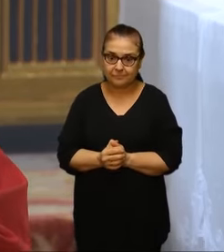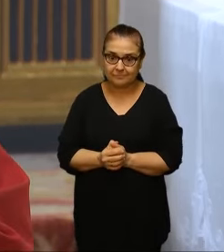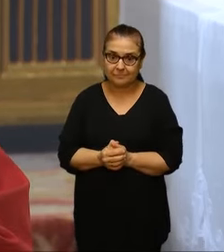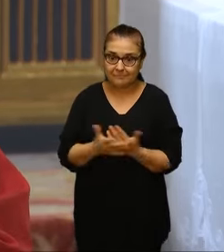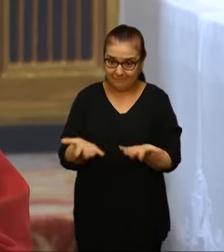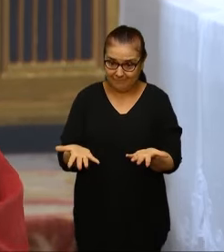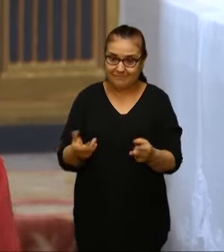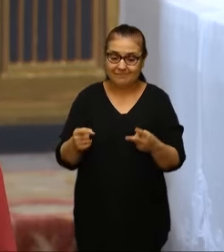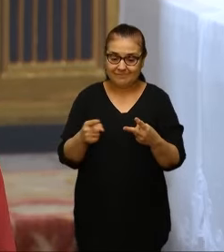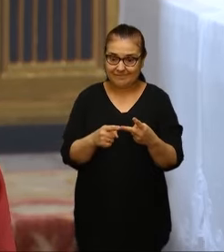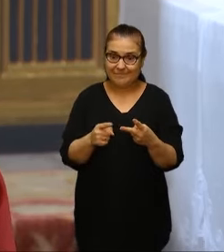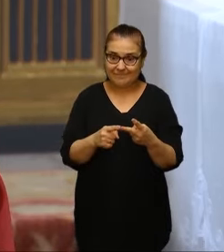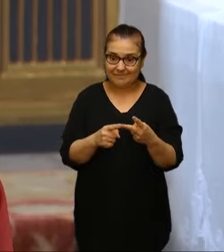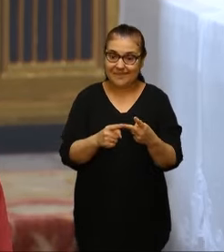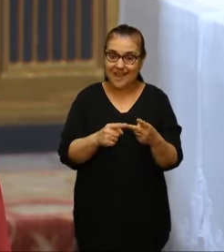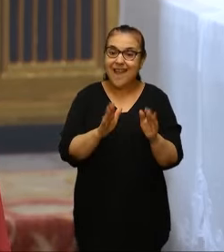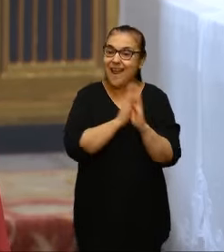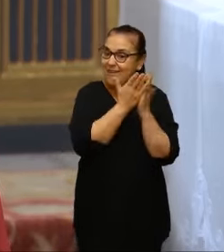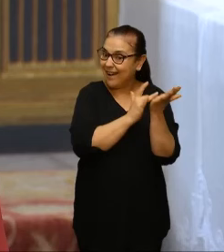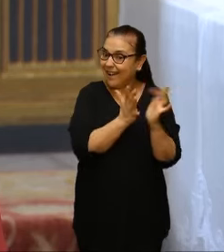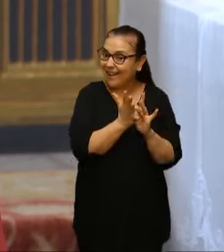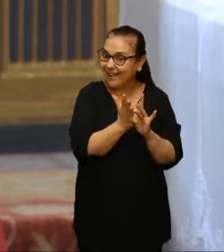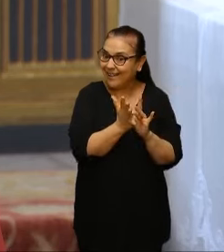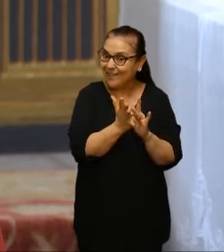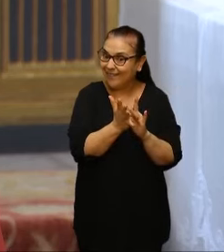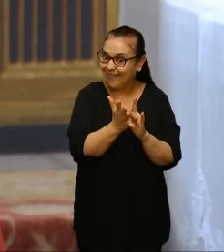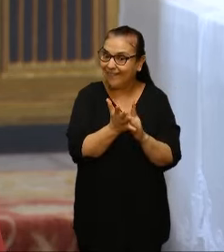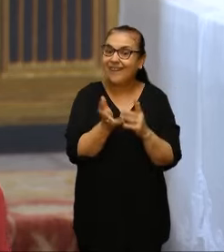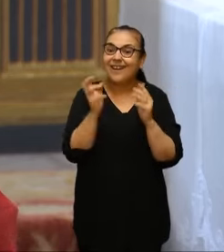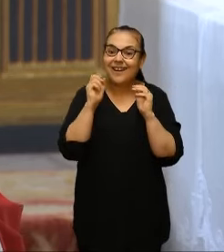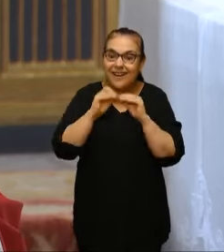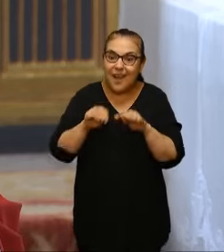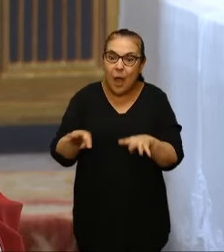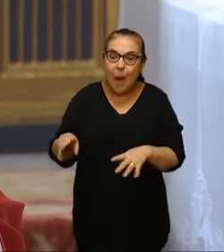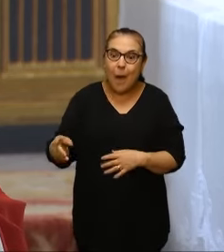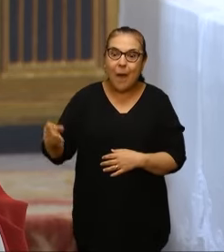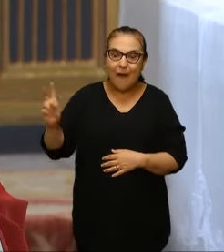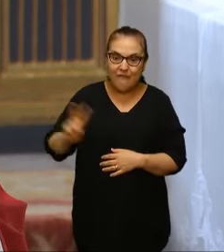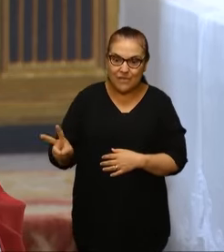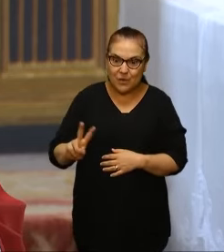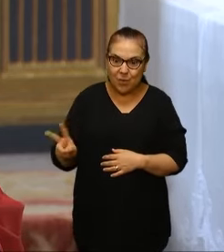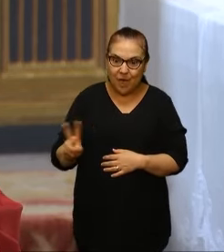Y en segundo lugar, en el Evangelio con la viuda pobre, tiene